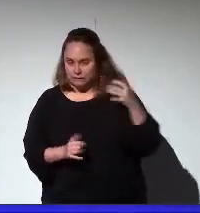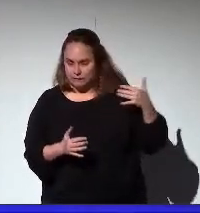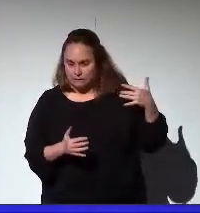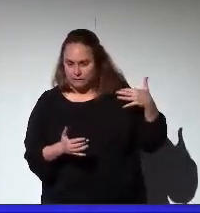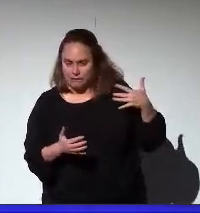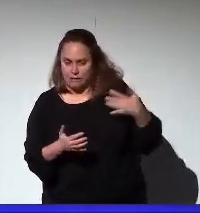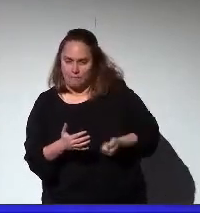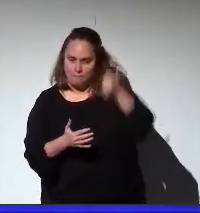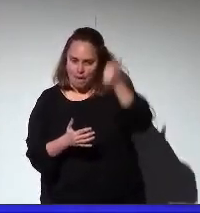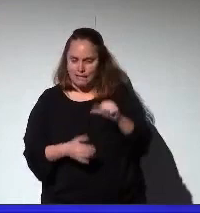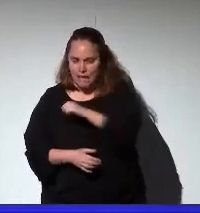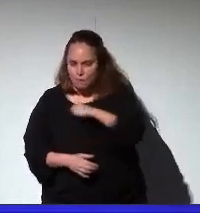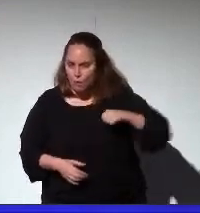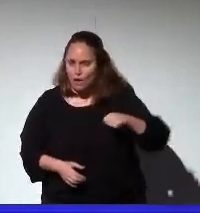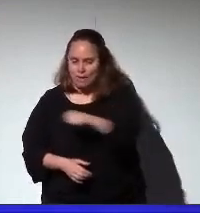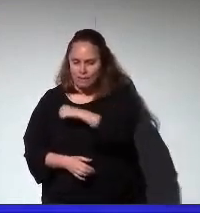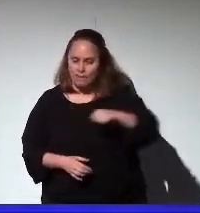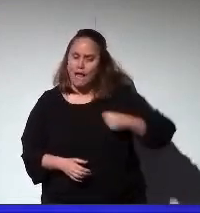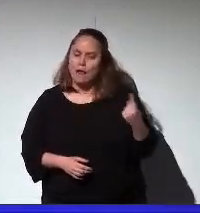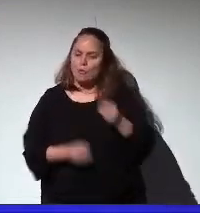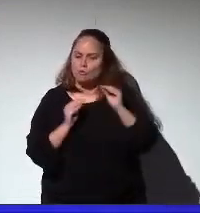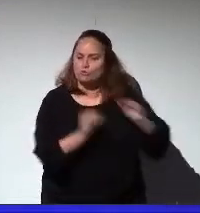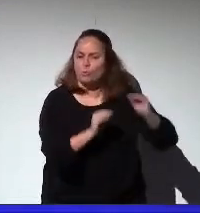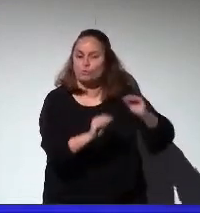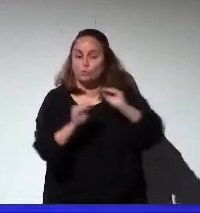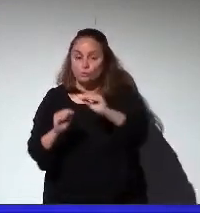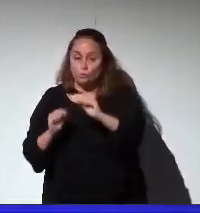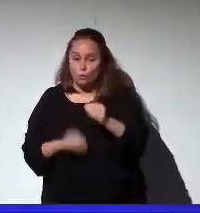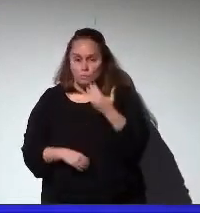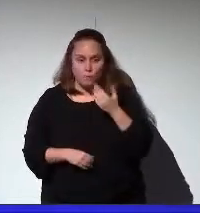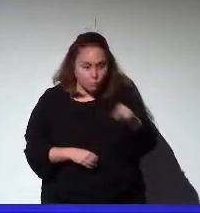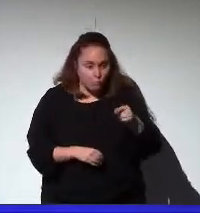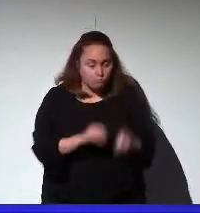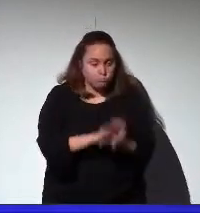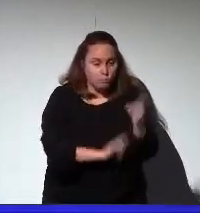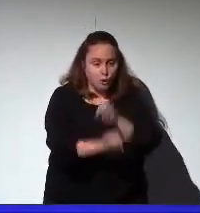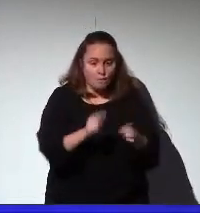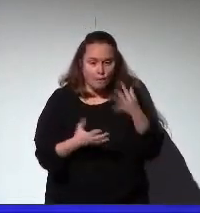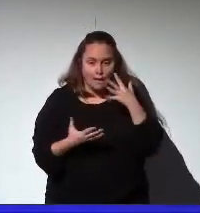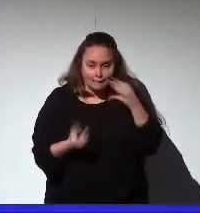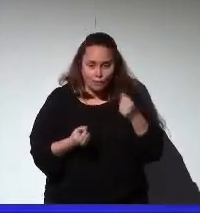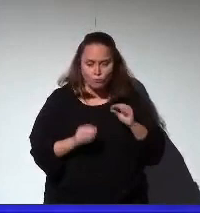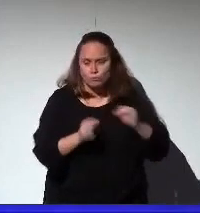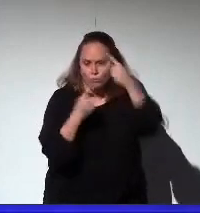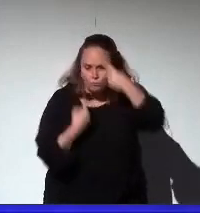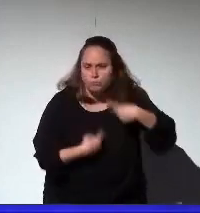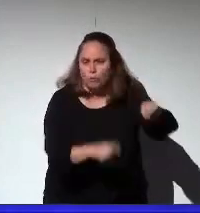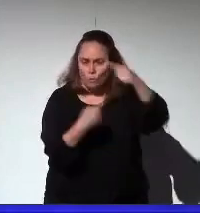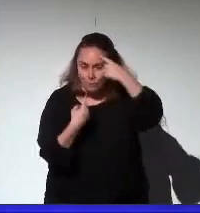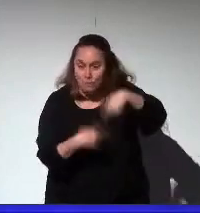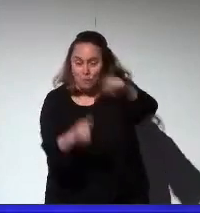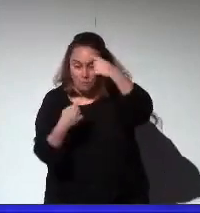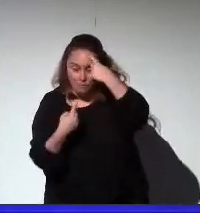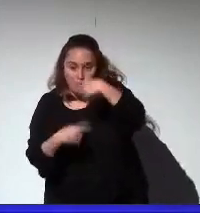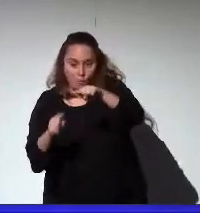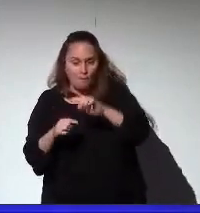de sí mismo, de su familia, y por lo tanto, si tienes un problema de salud, resuélvelo tú. Yo creo que esta pandemia, si nos ha dado una lección, es la